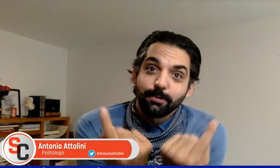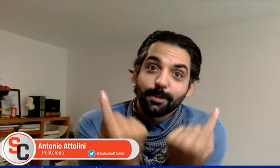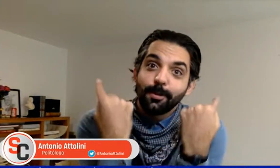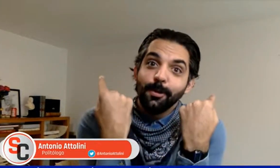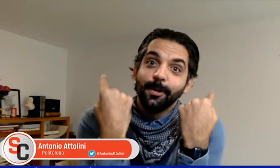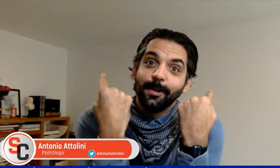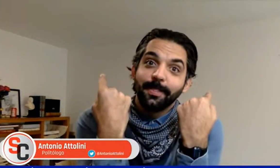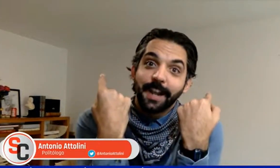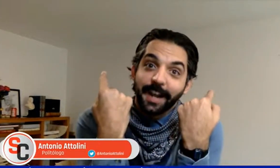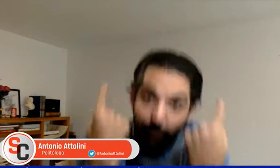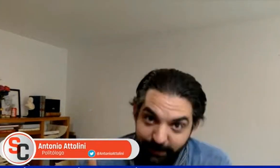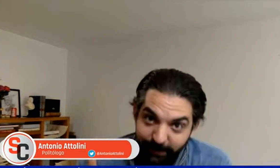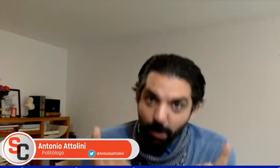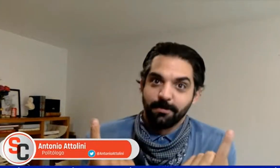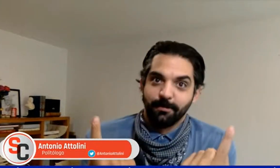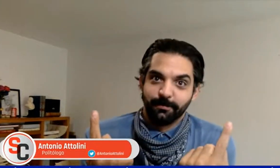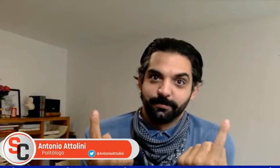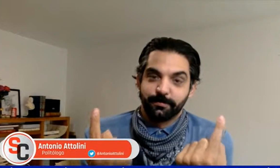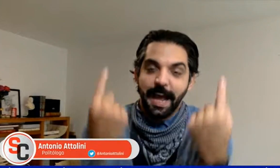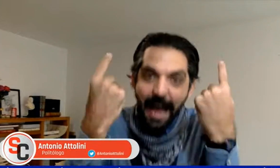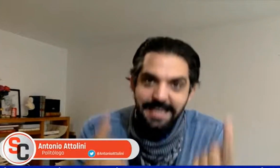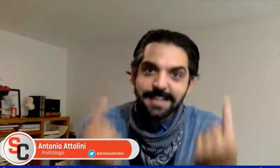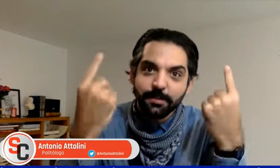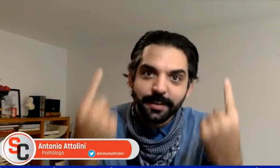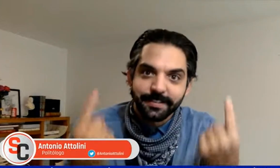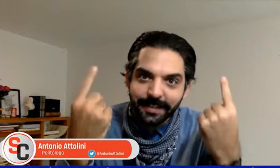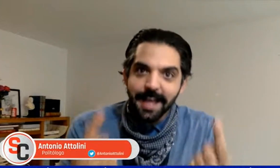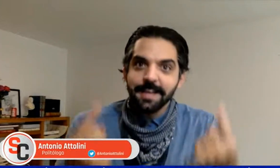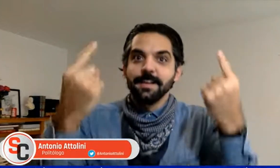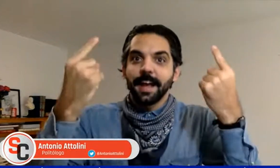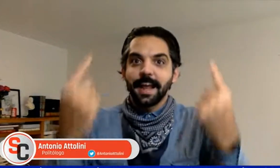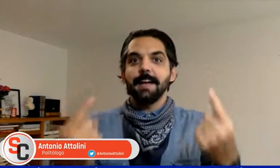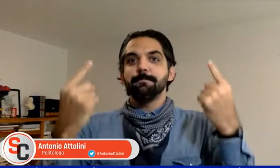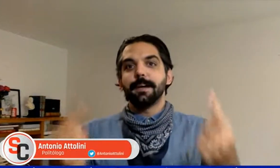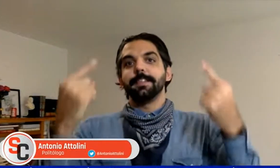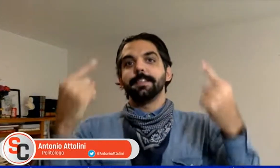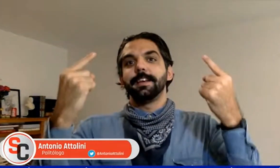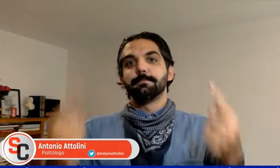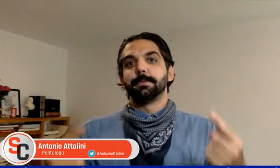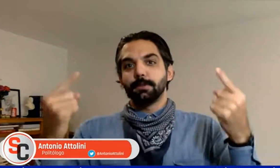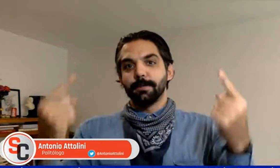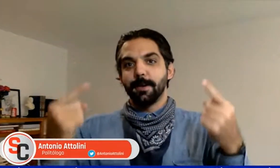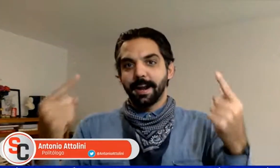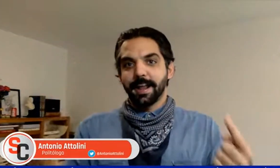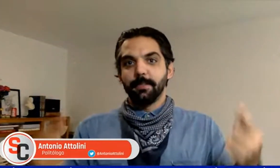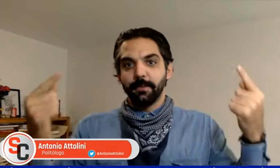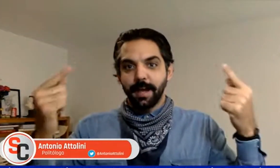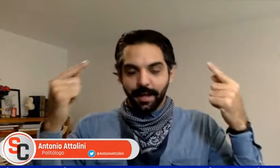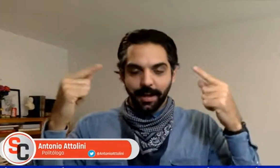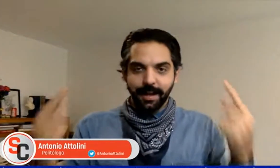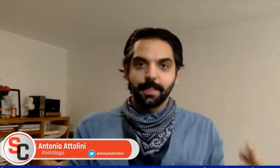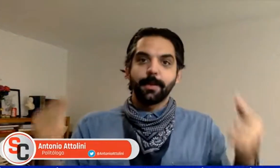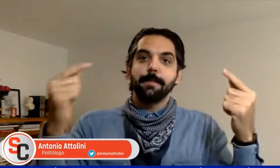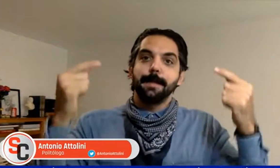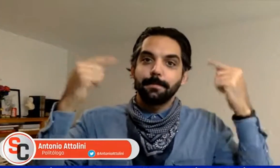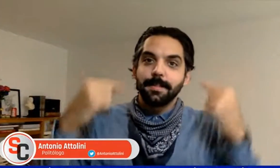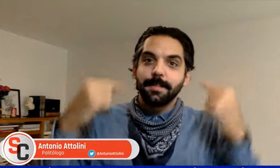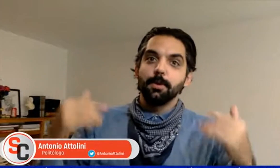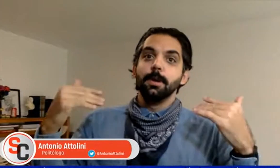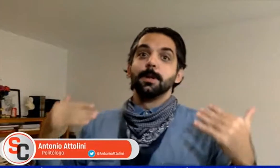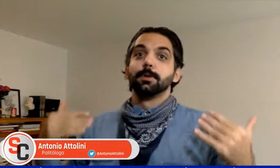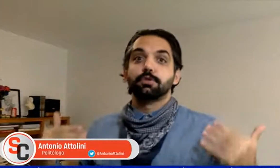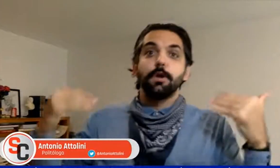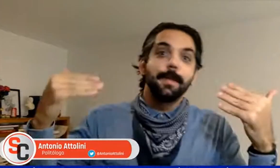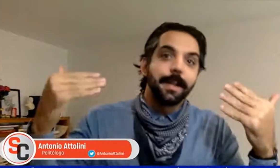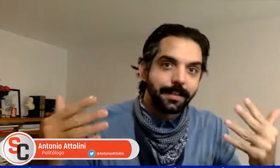por un asunto de recaudación. O sea, ahí es donde está gran parte del impuesto al valor agregado que